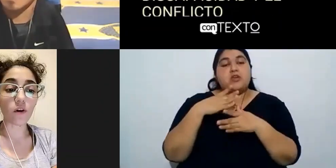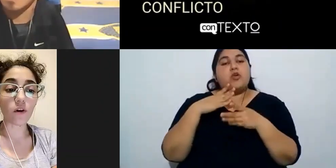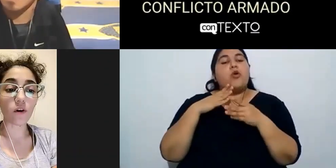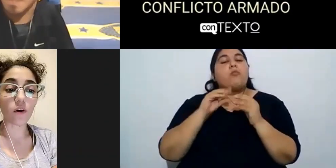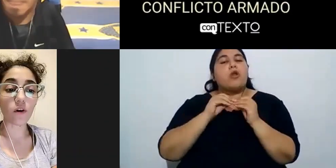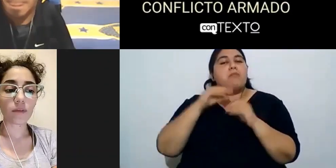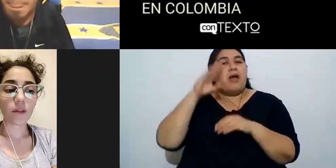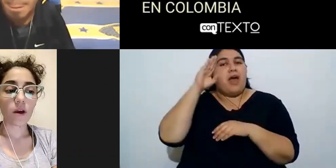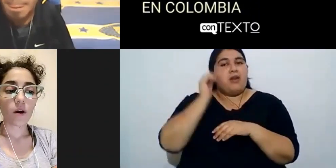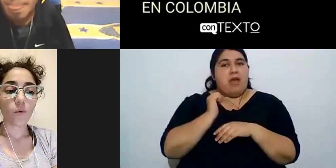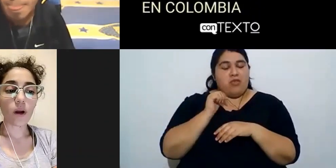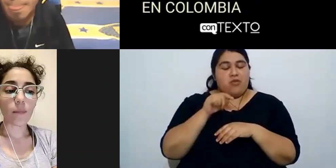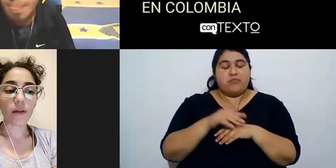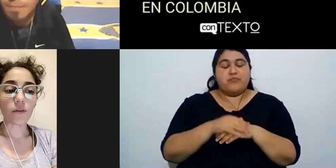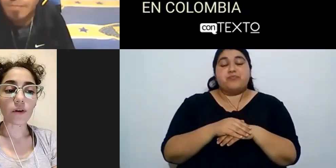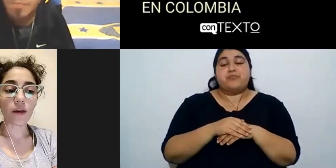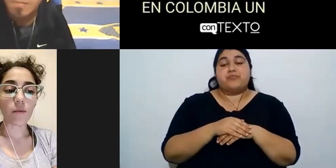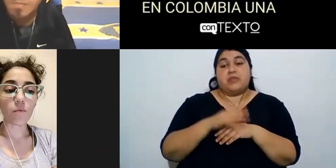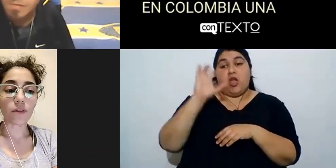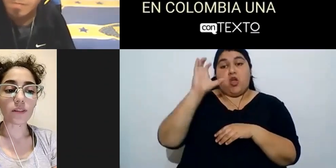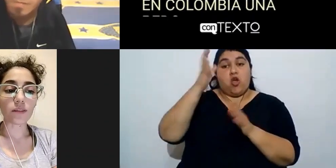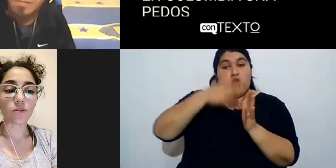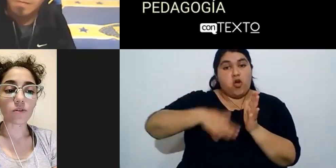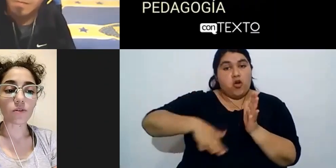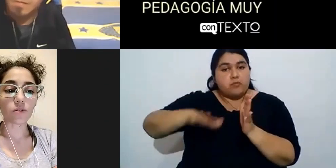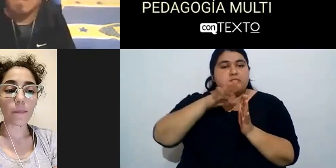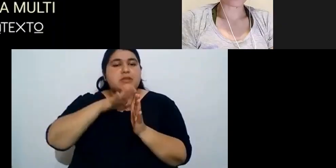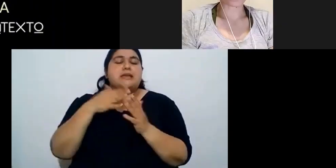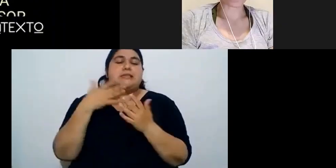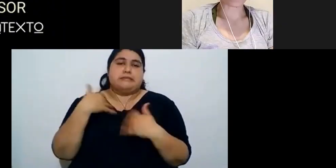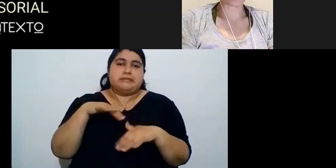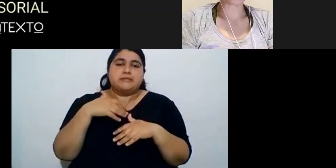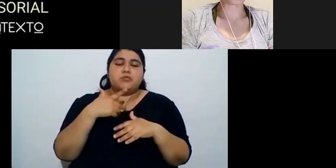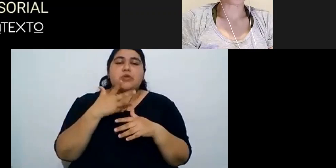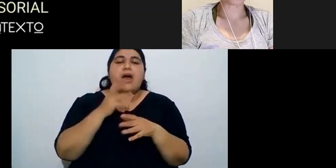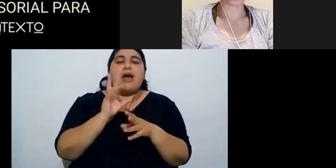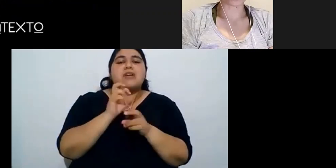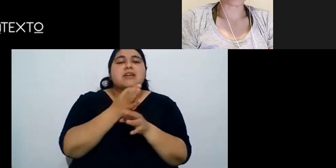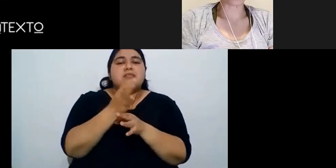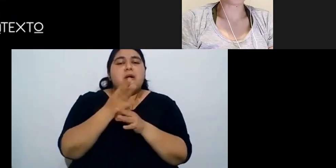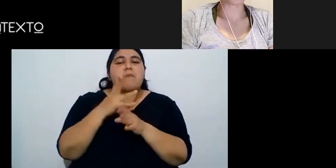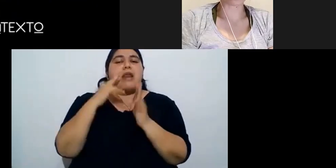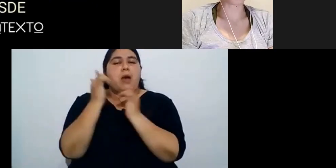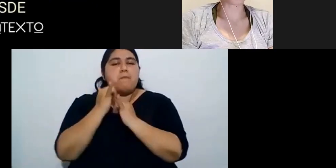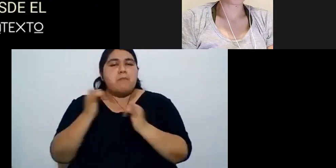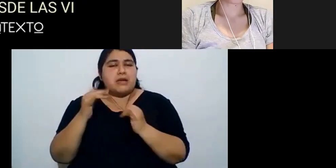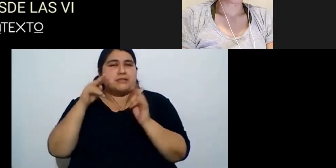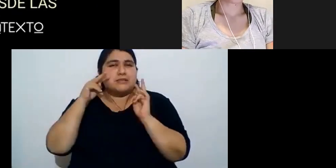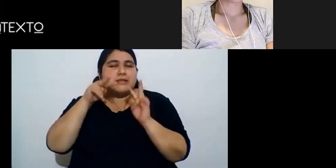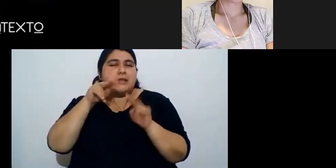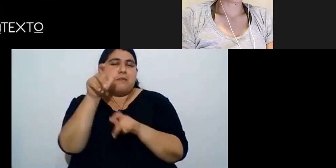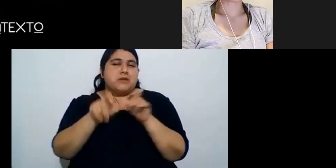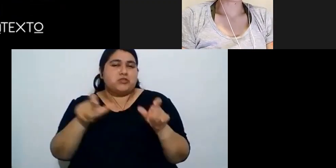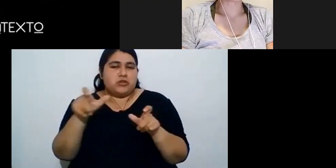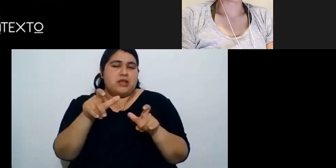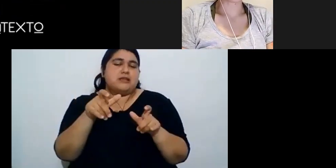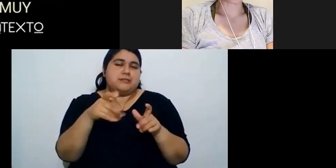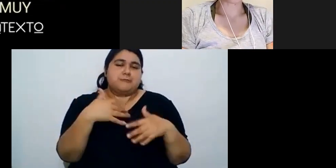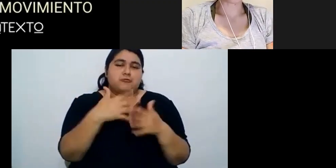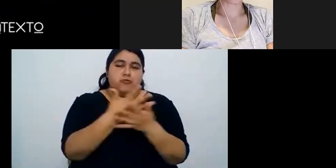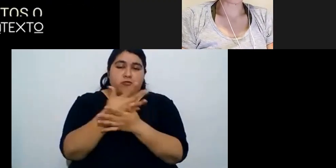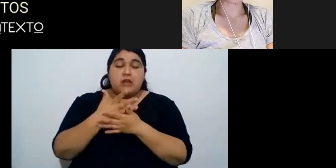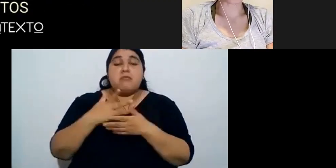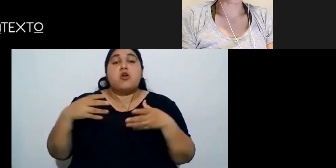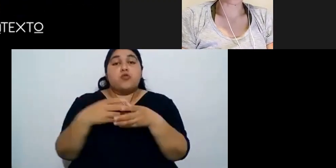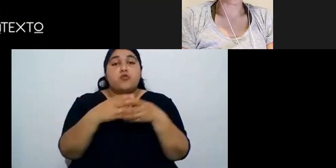en Colombia, una pedagogía multisensorial para la paz desde las víctimas, Movimiento Social